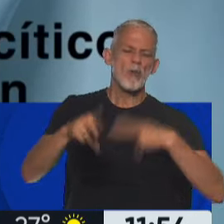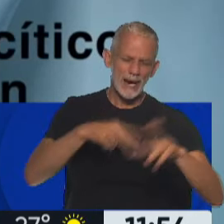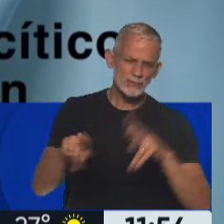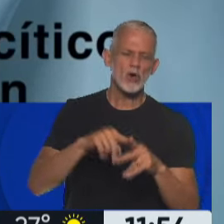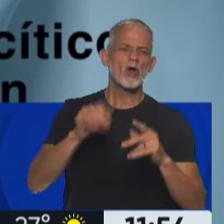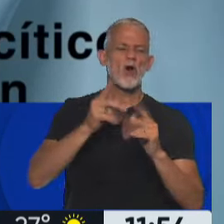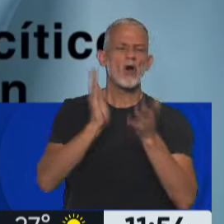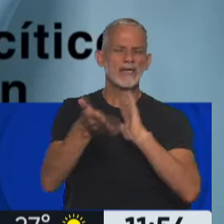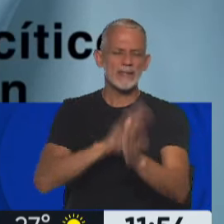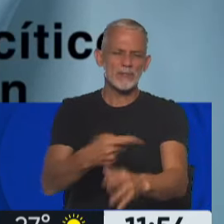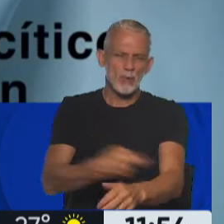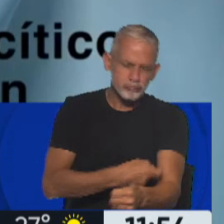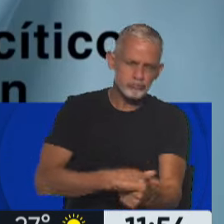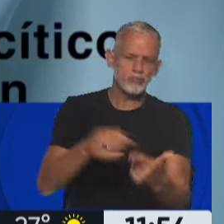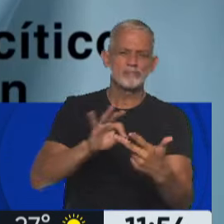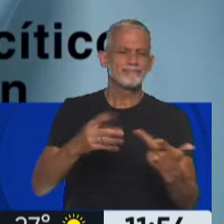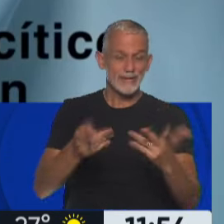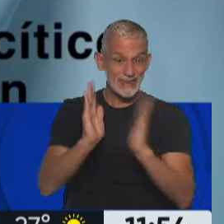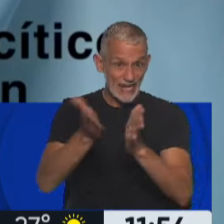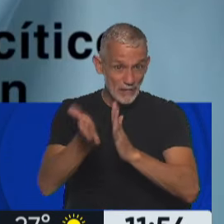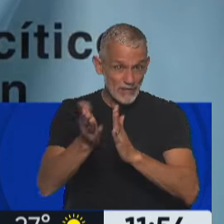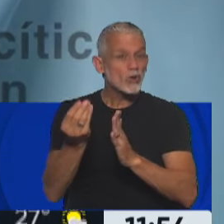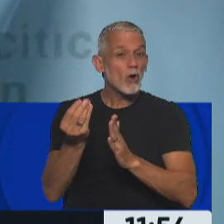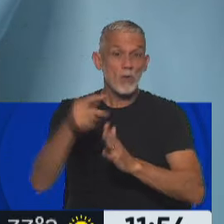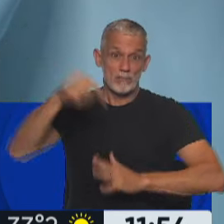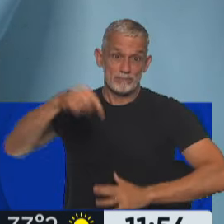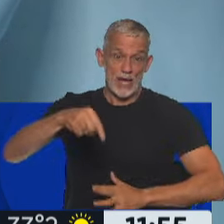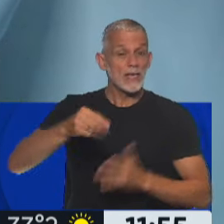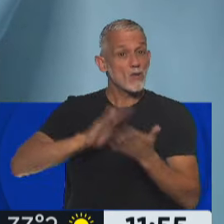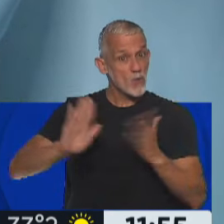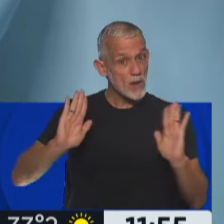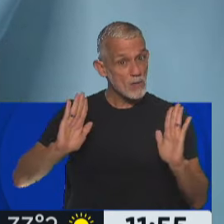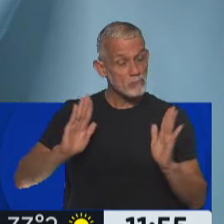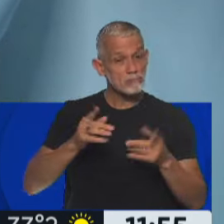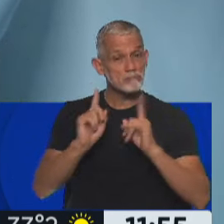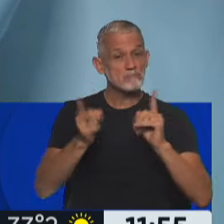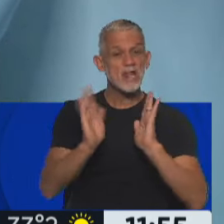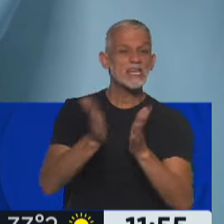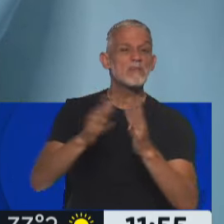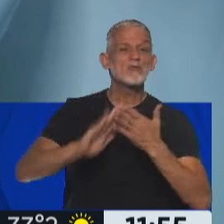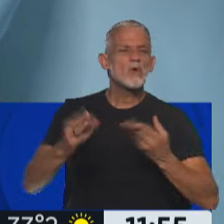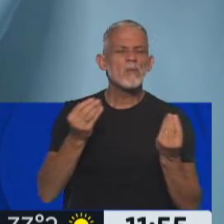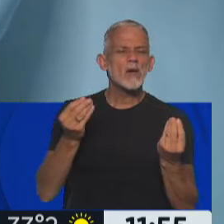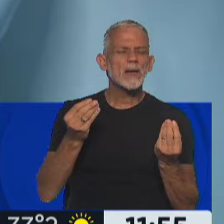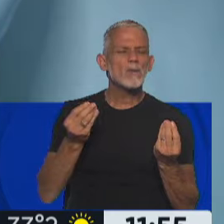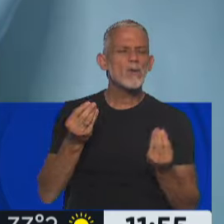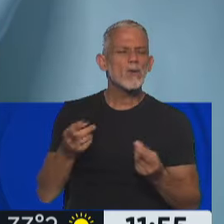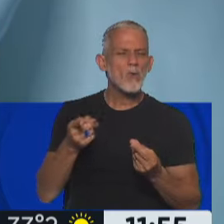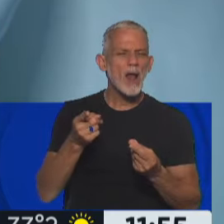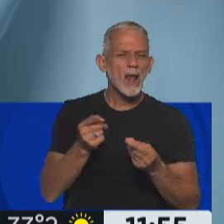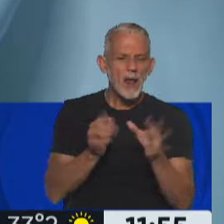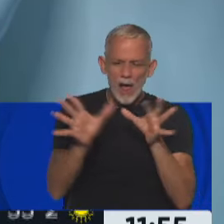quimioterapias y radioterapias en la actualidad se presentan novedosos tratamientos como los dirigidos a